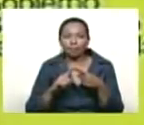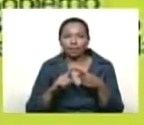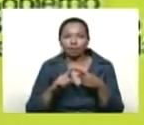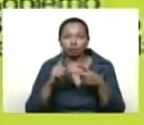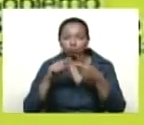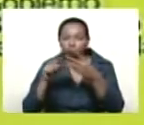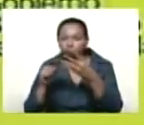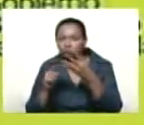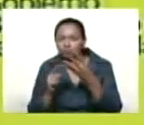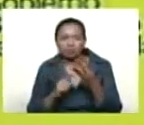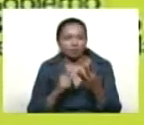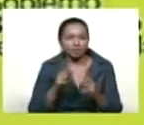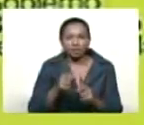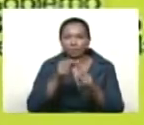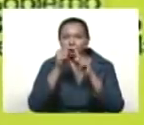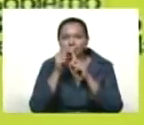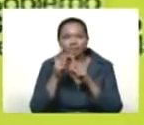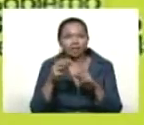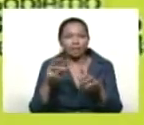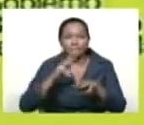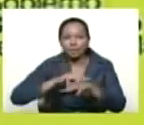ginecobstetricia, neonatología,